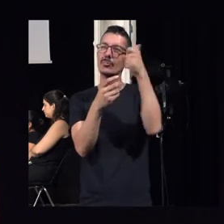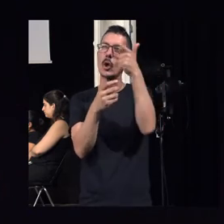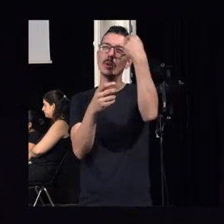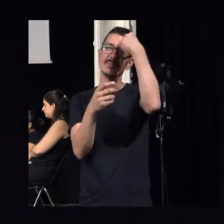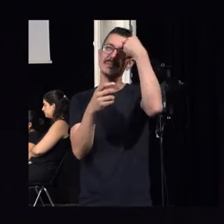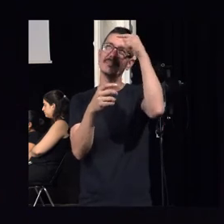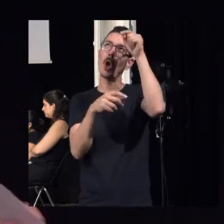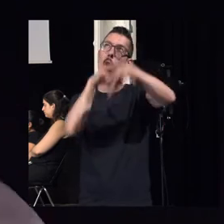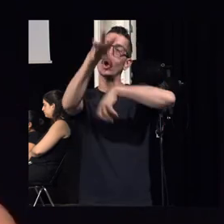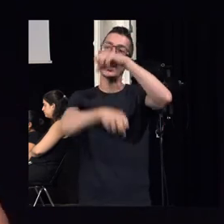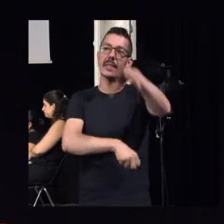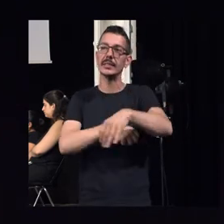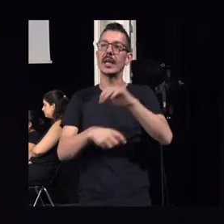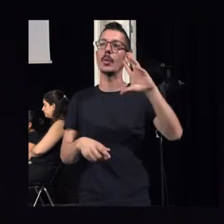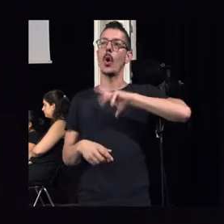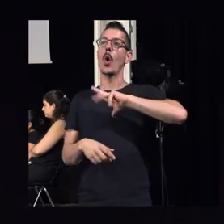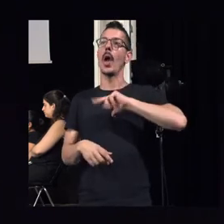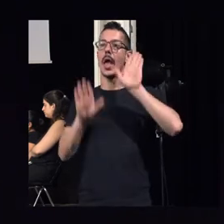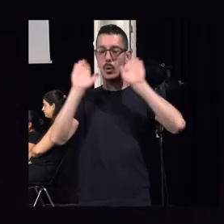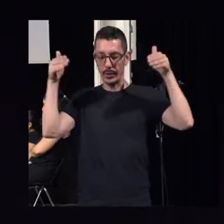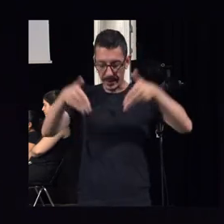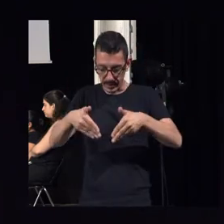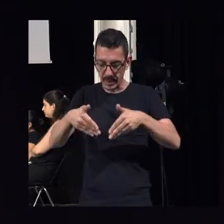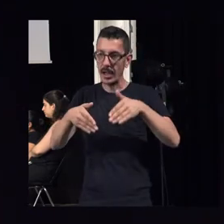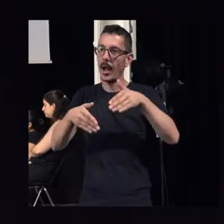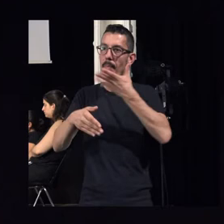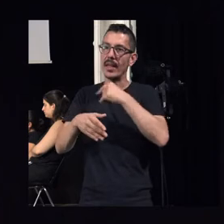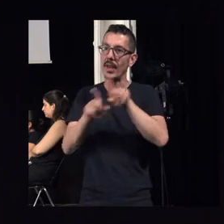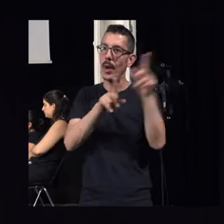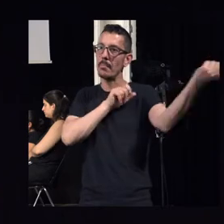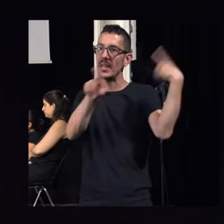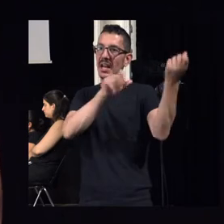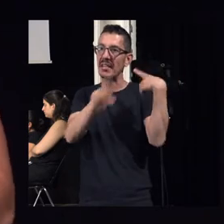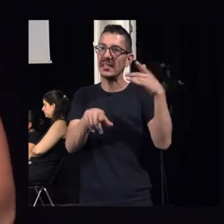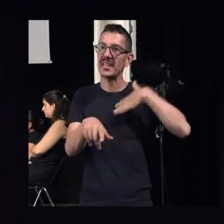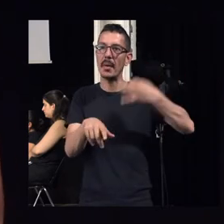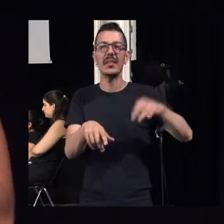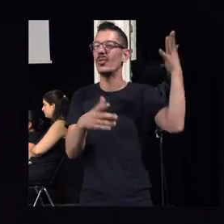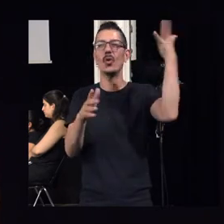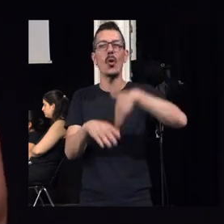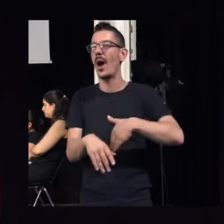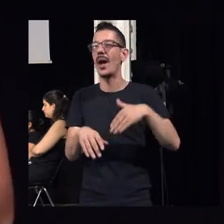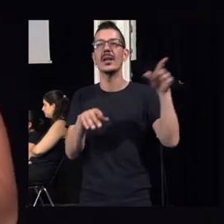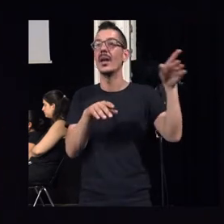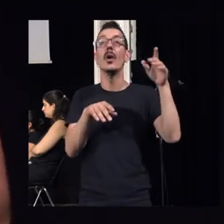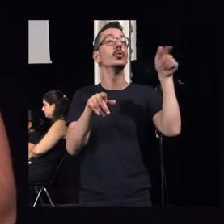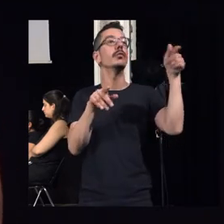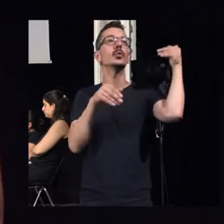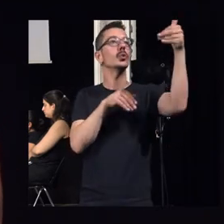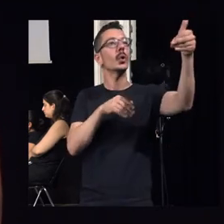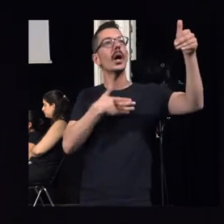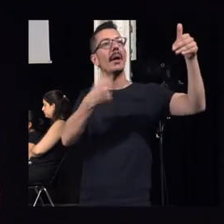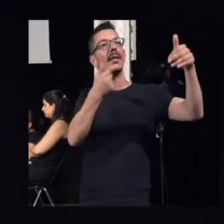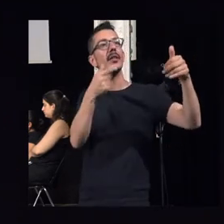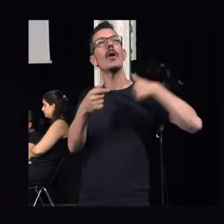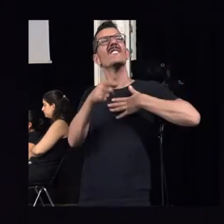eurocéntrica, como si las migrantes no tuviéramos la capacidad de agencia de nosotras decidir nuestro futuro y decir, bueno, mira,